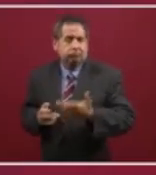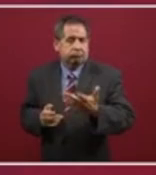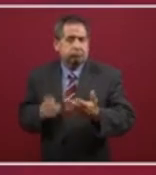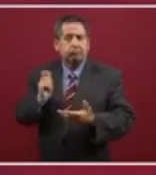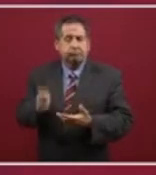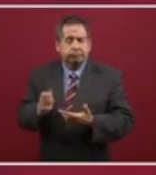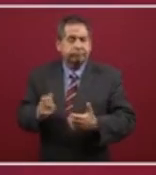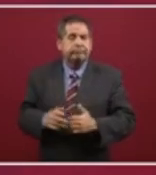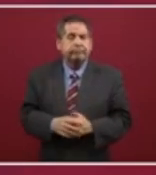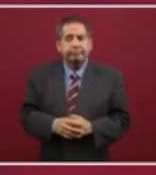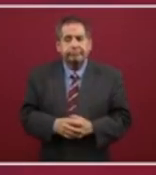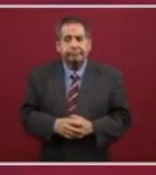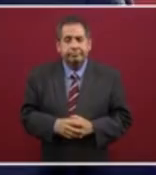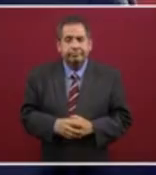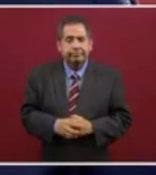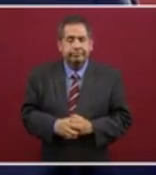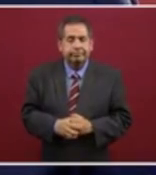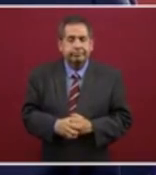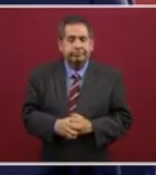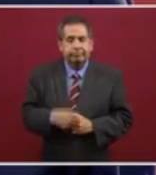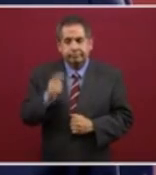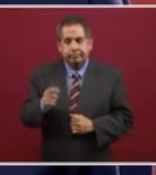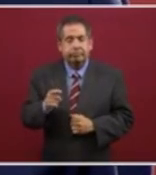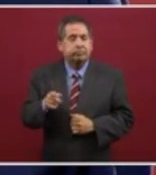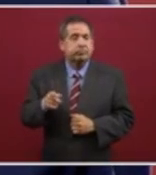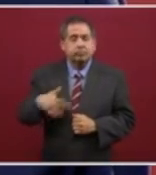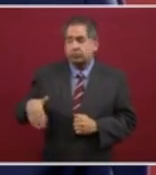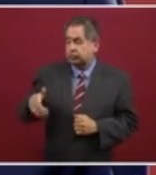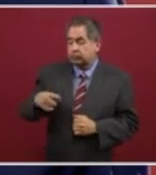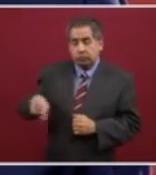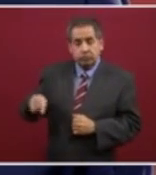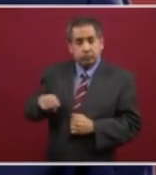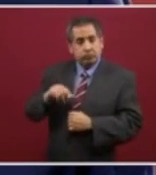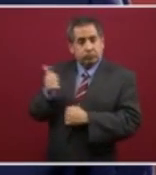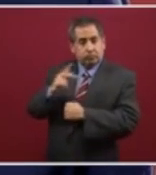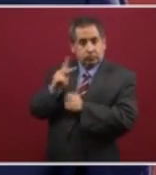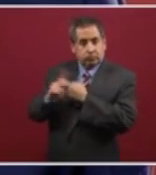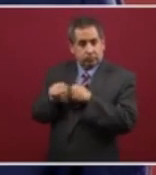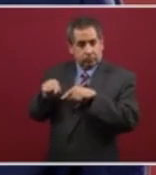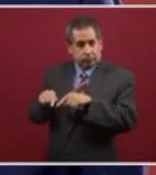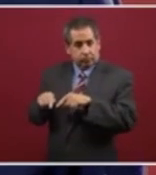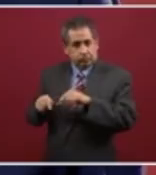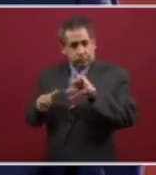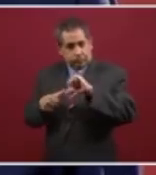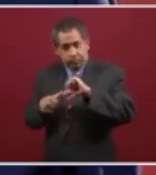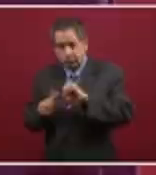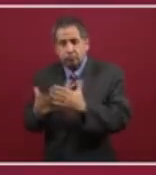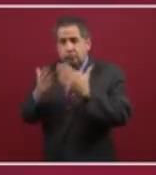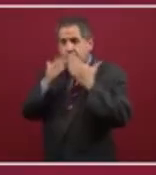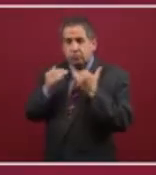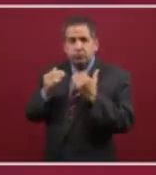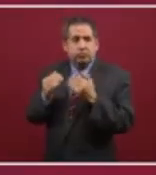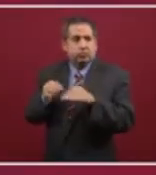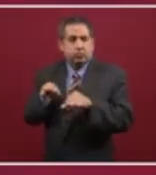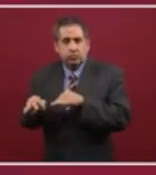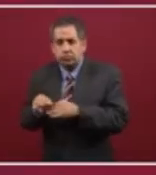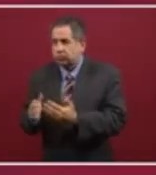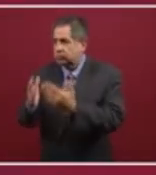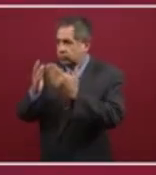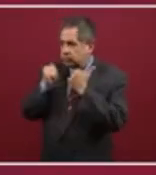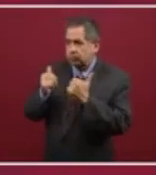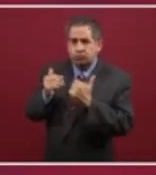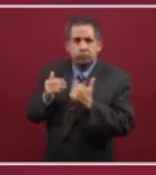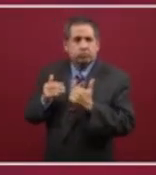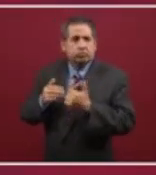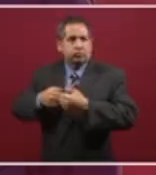es el de la falta de oportunidades de trabajo y de